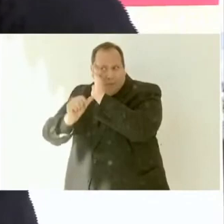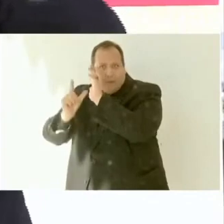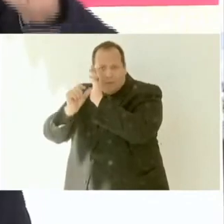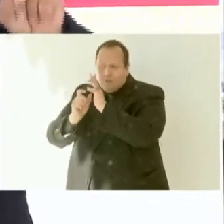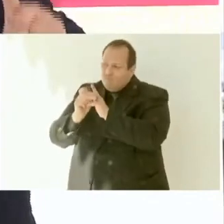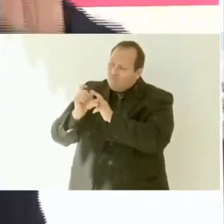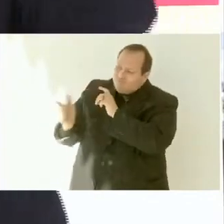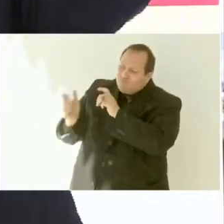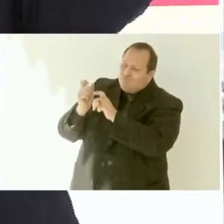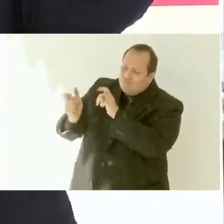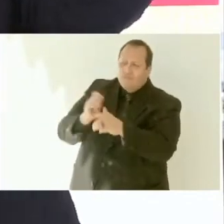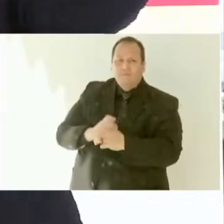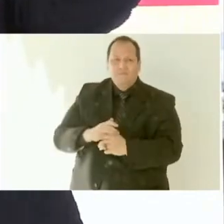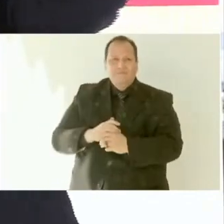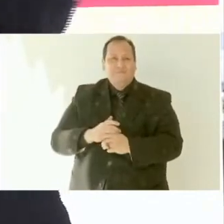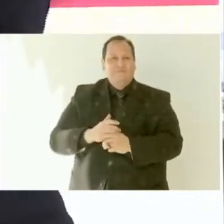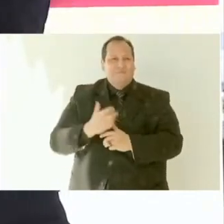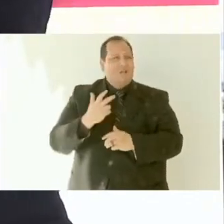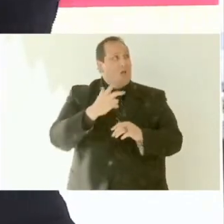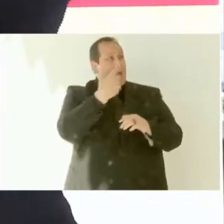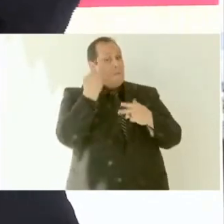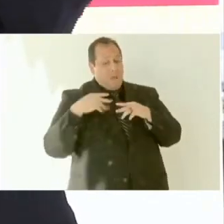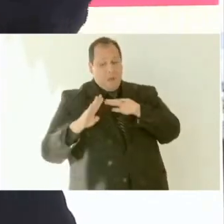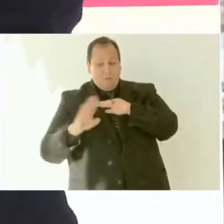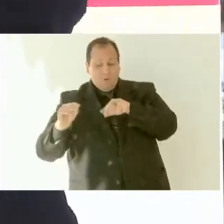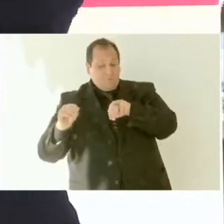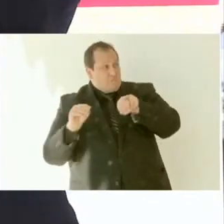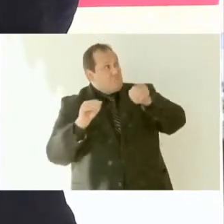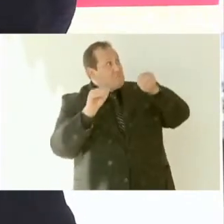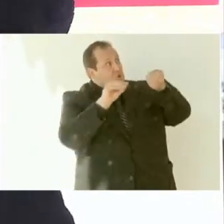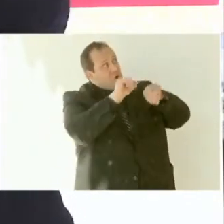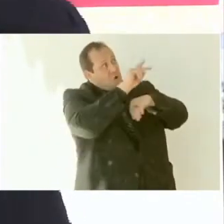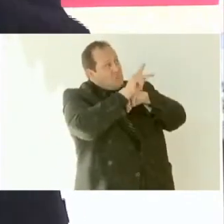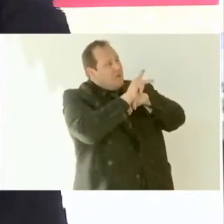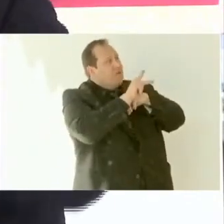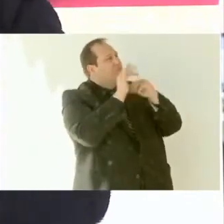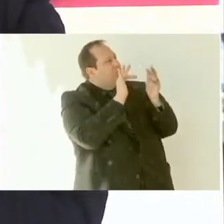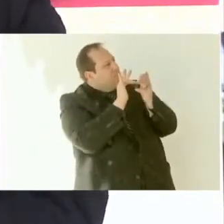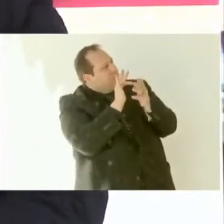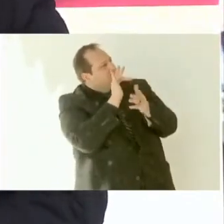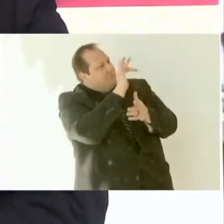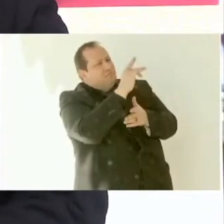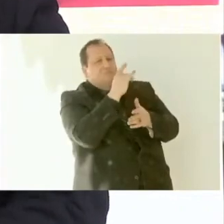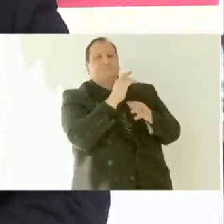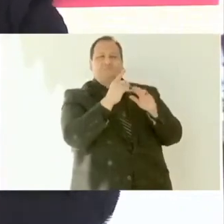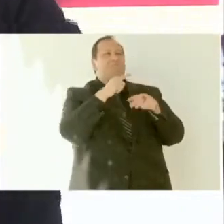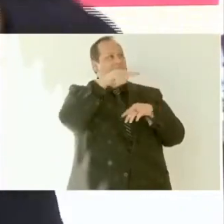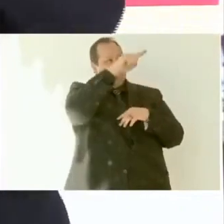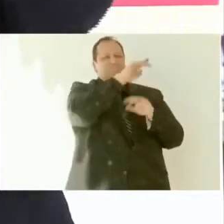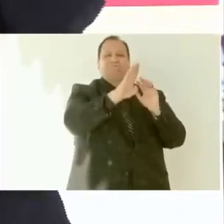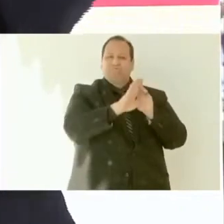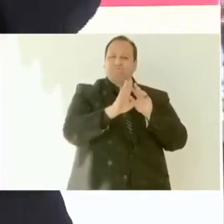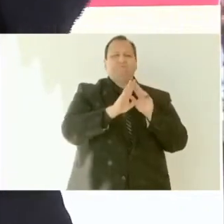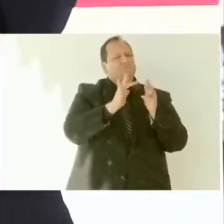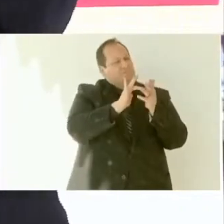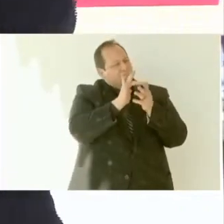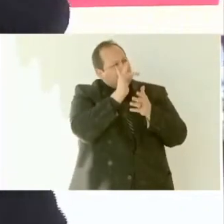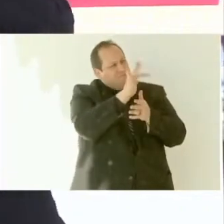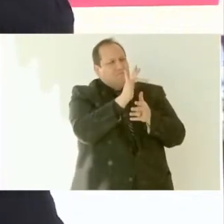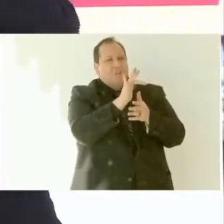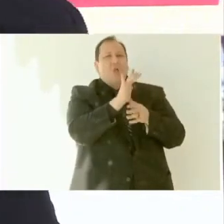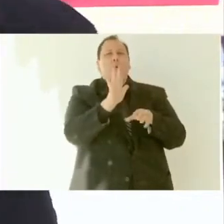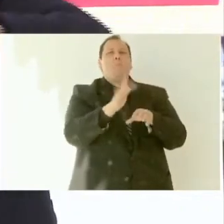eso, nuestro agradecimiento a nuestros paisanos migrantes, que son